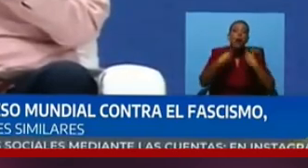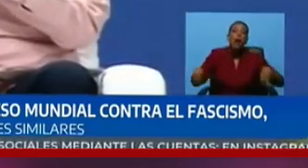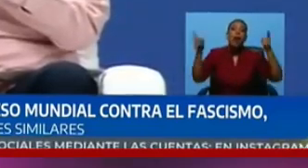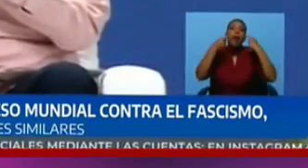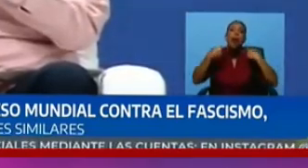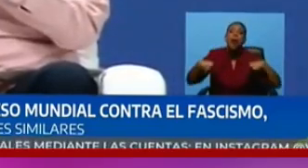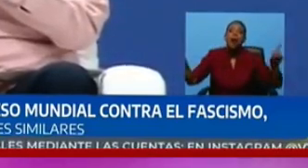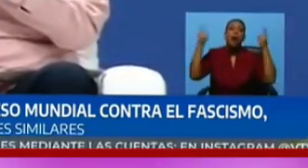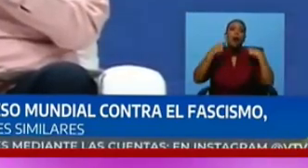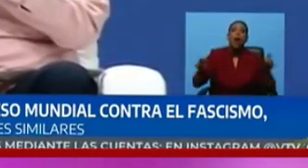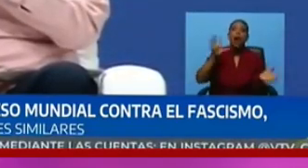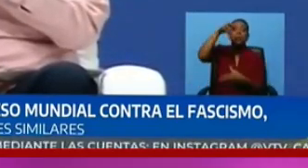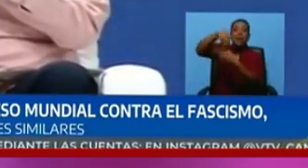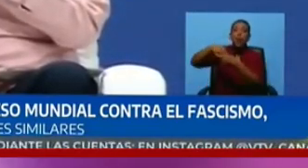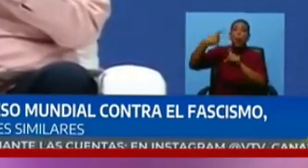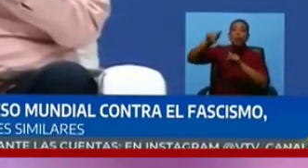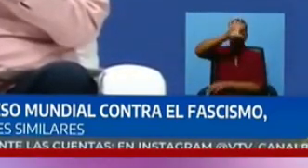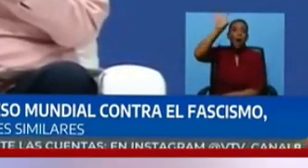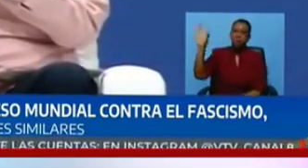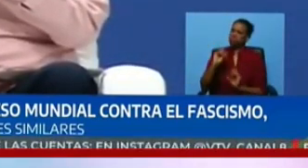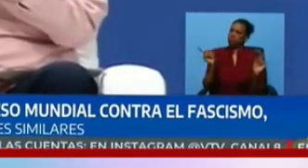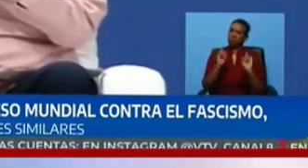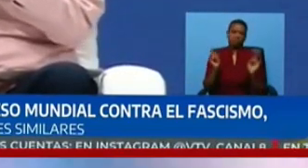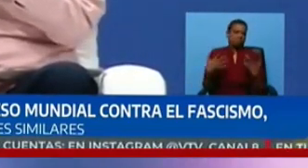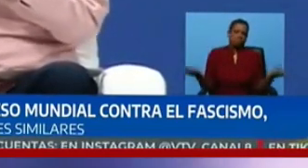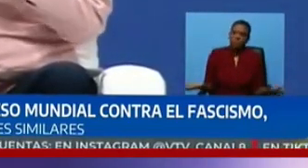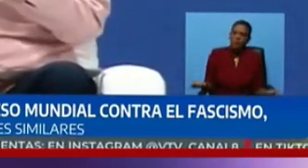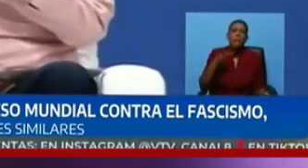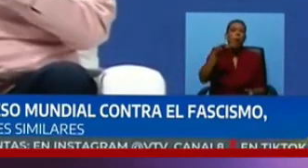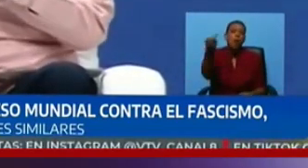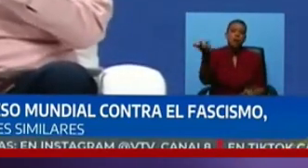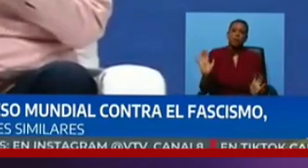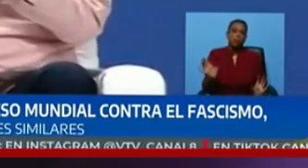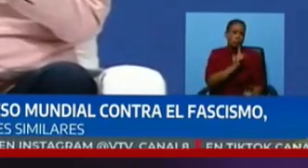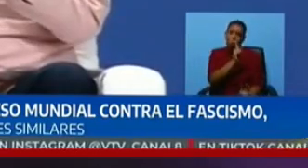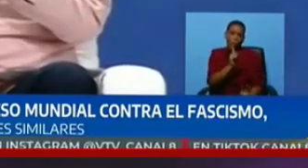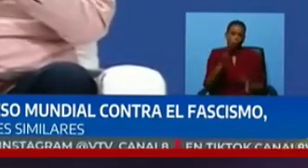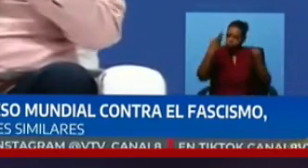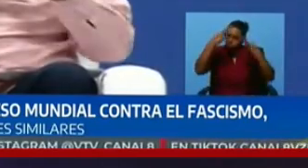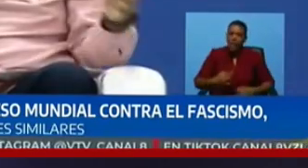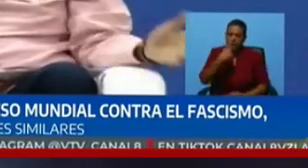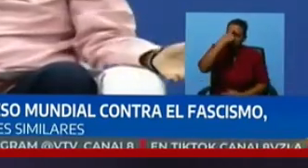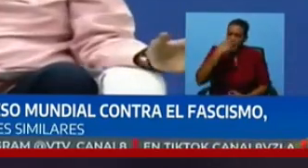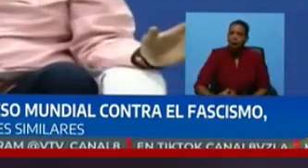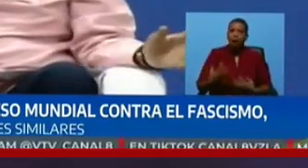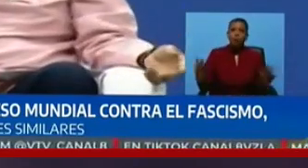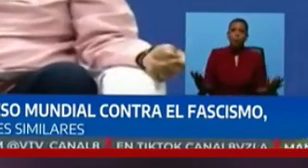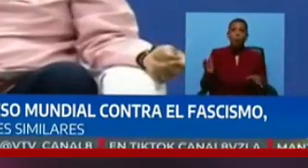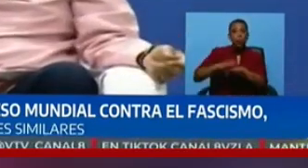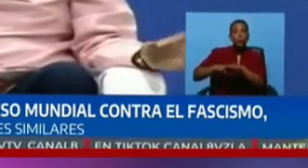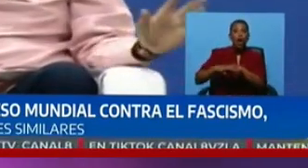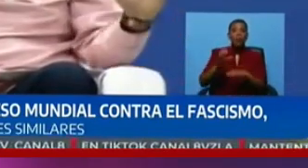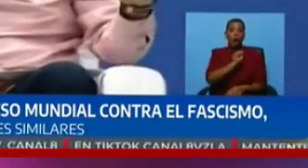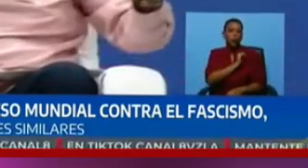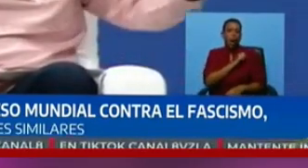Abel Prieto, ¿qué significa en este momento hacer, por ejemplo, como hace Venezuela ahora, una cumbre contra el